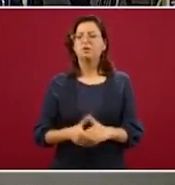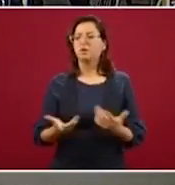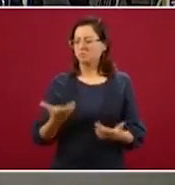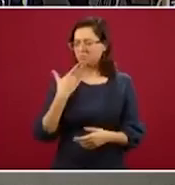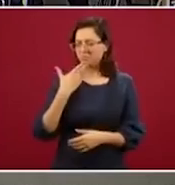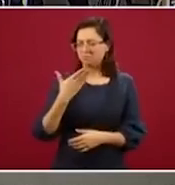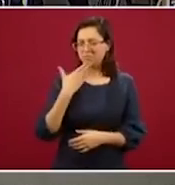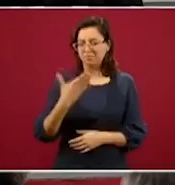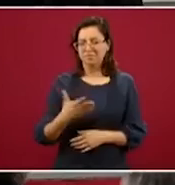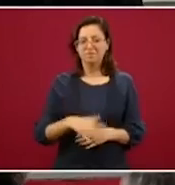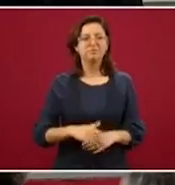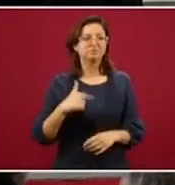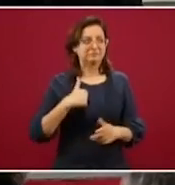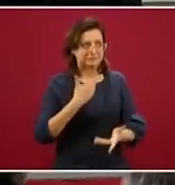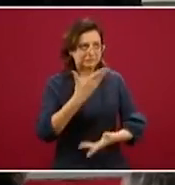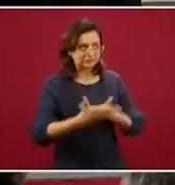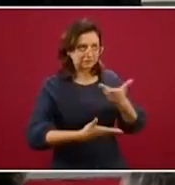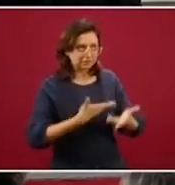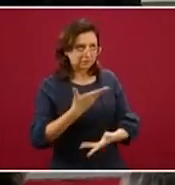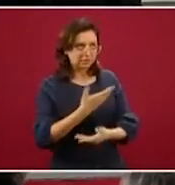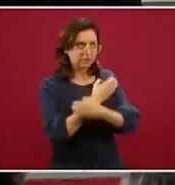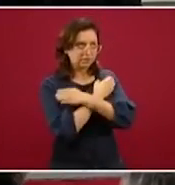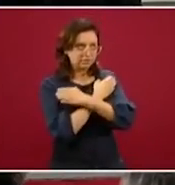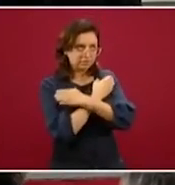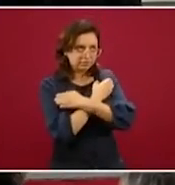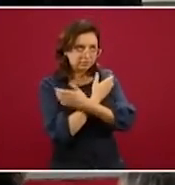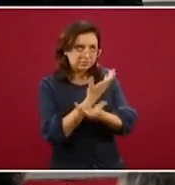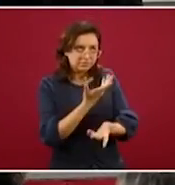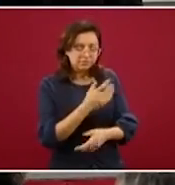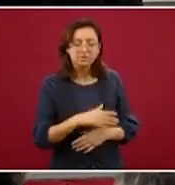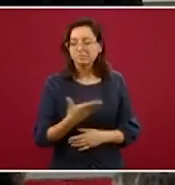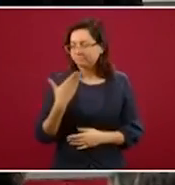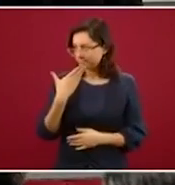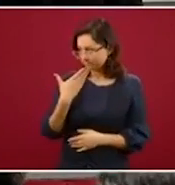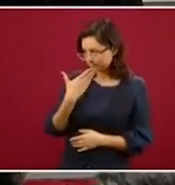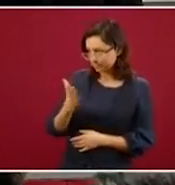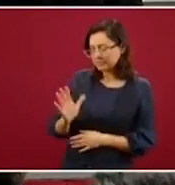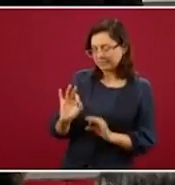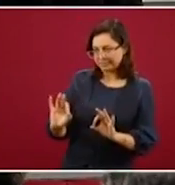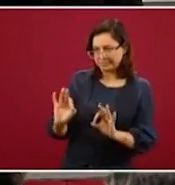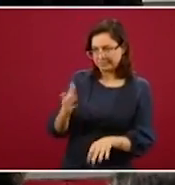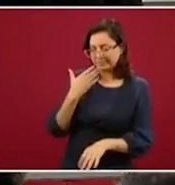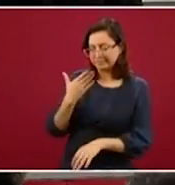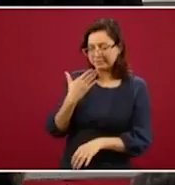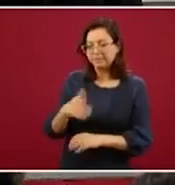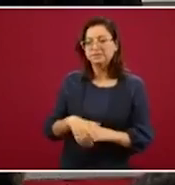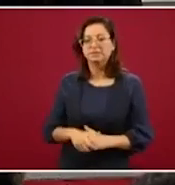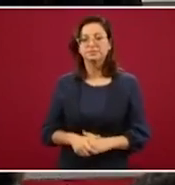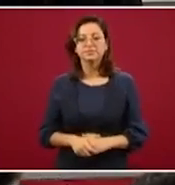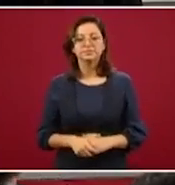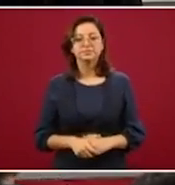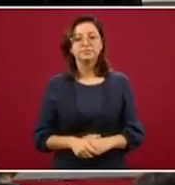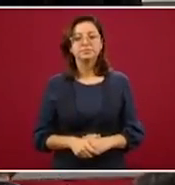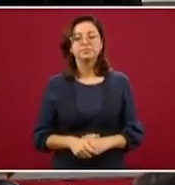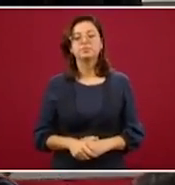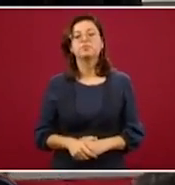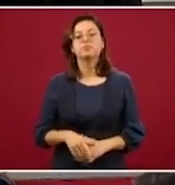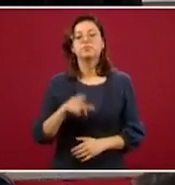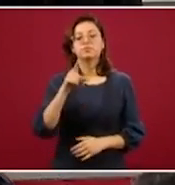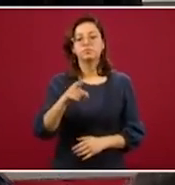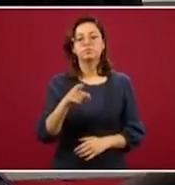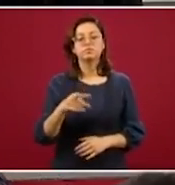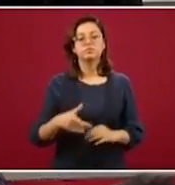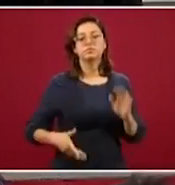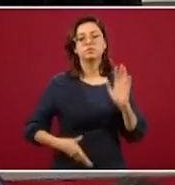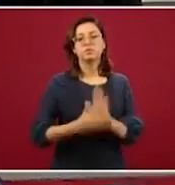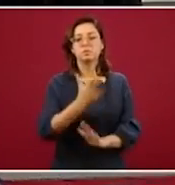lo celebro. Lo cortés no quita lo valiente. Sí, lo celebro, sí. Exactamente. Sí, bien, qué bueno. Señor presidente, aprovechando que va a Sonora, le quiero